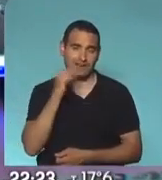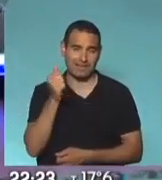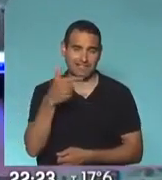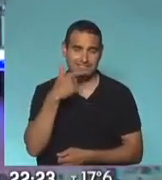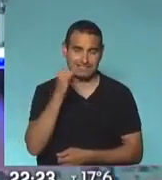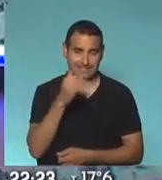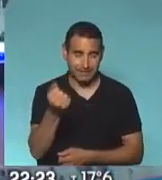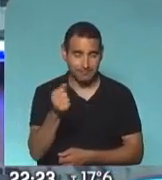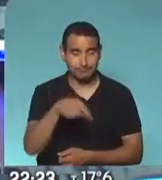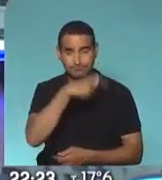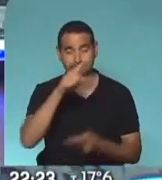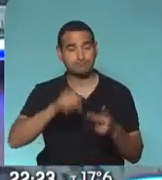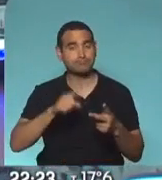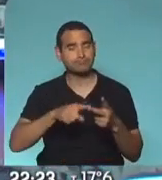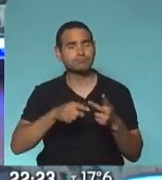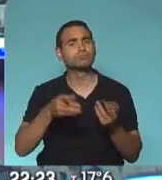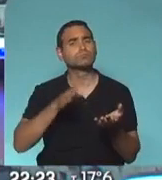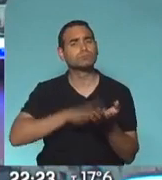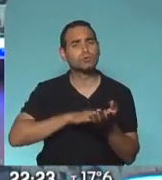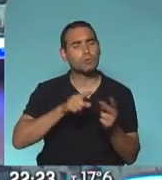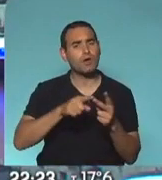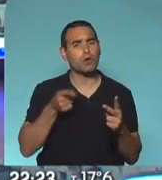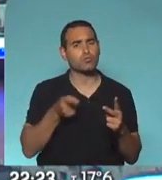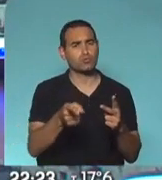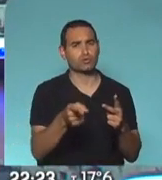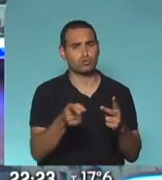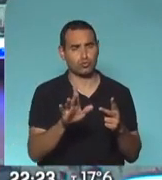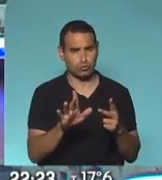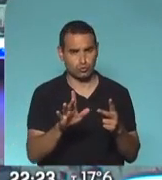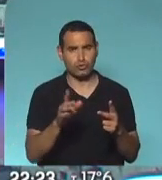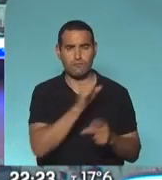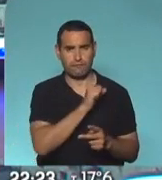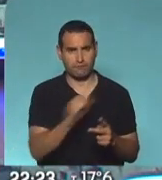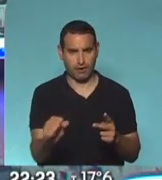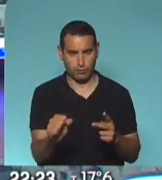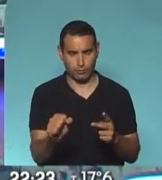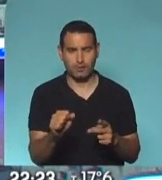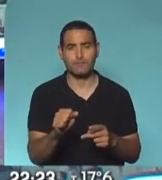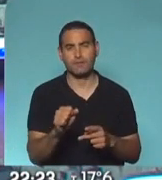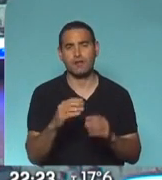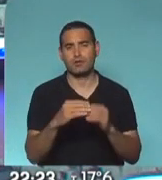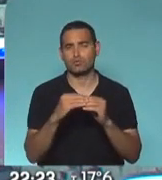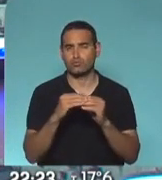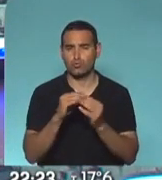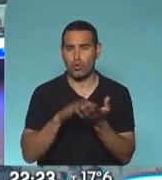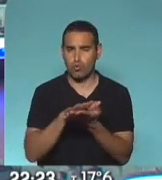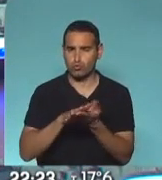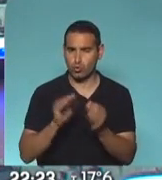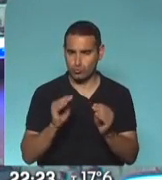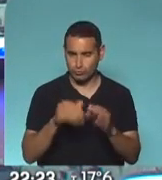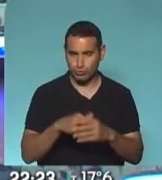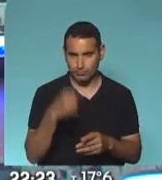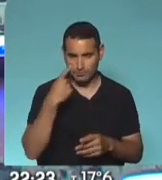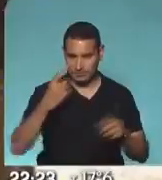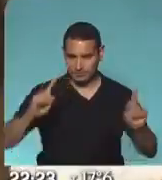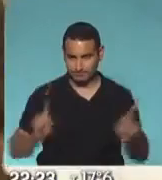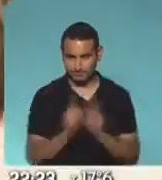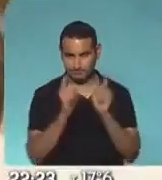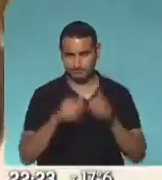palestinos. La otra tiene que ver con la acusación por cohecho y fraude en casos de corrupción. Este es el resumen.